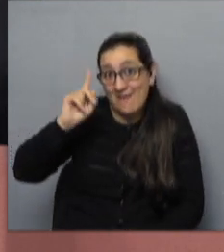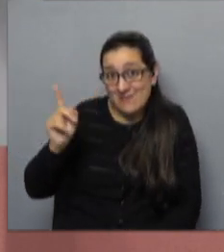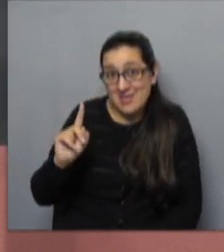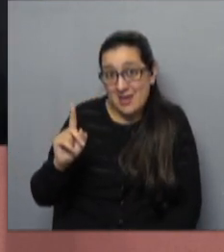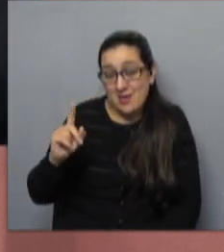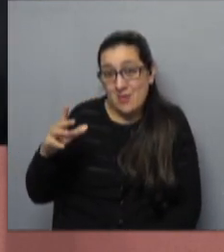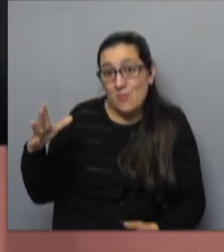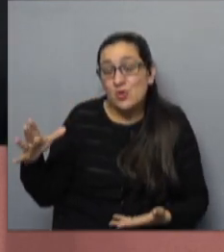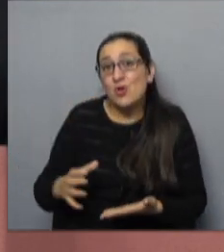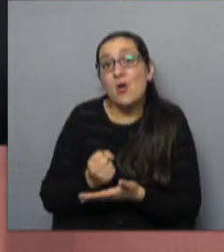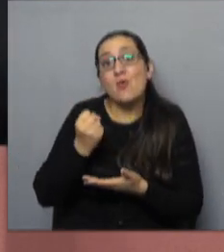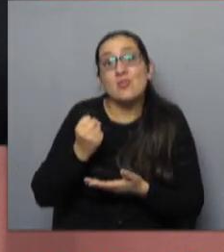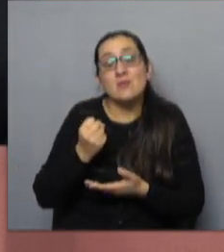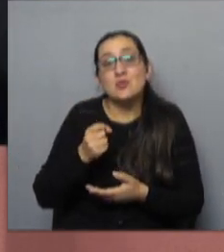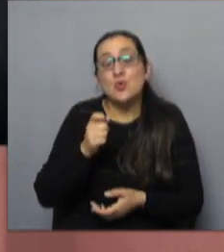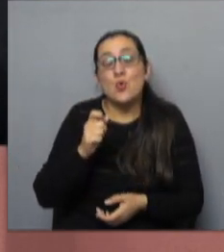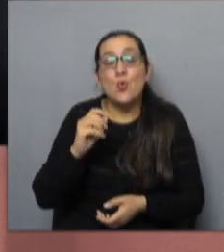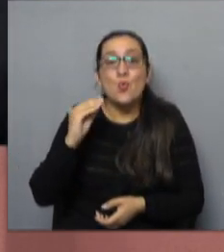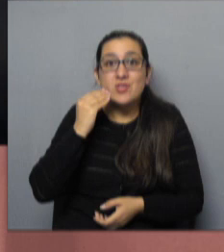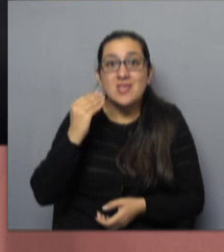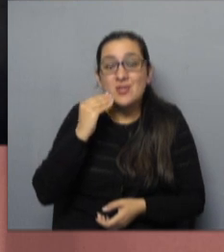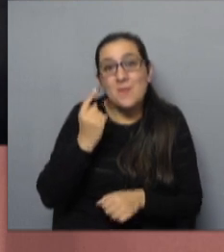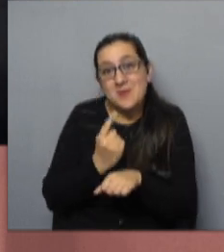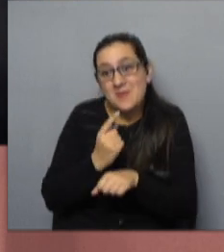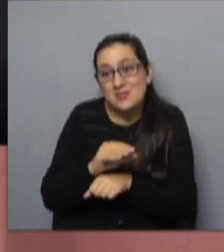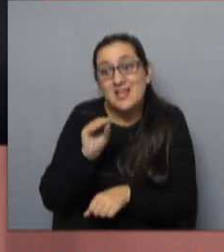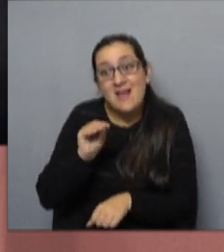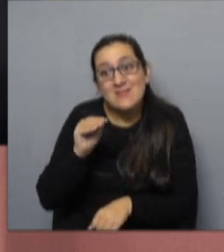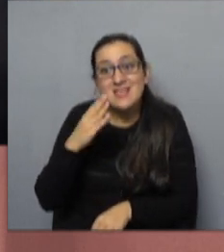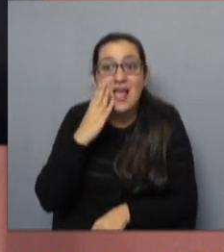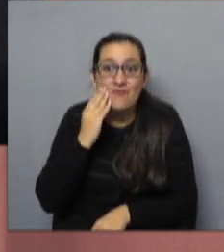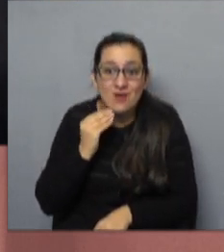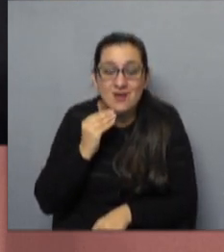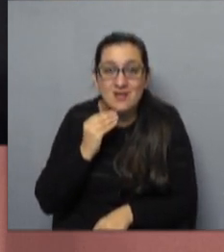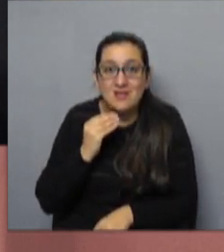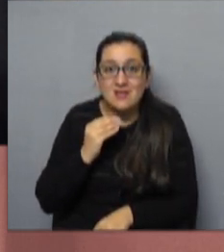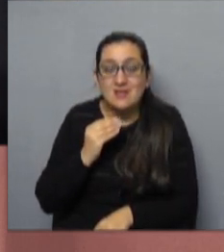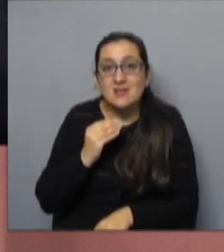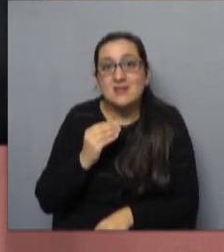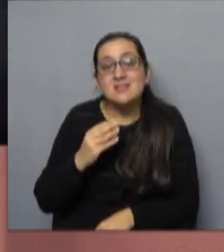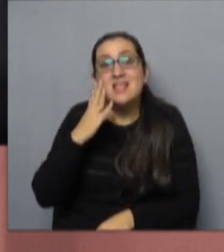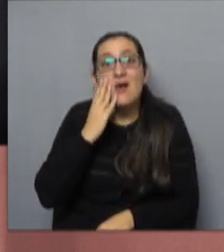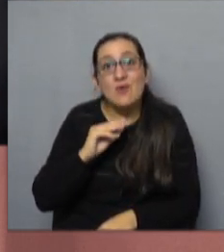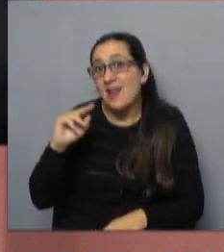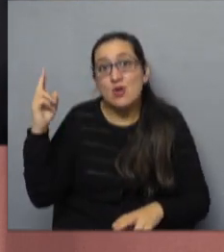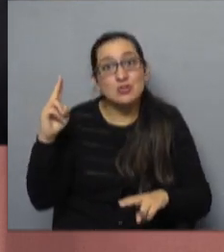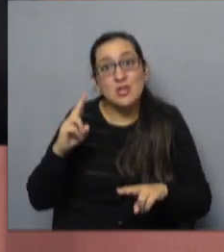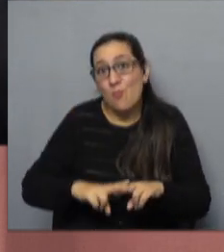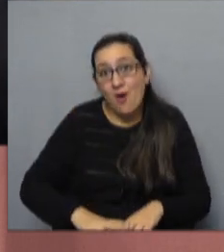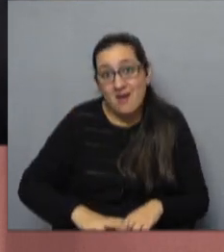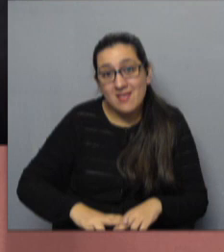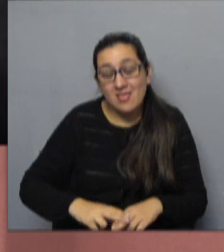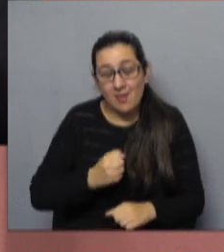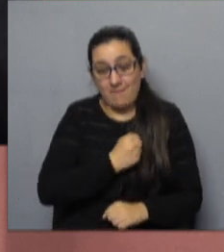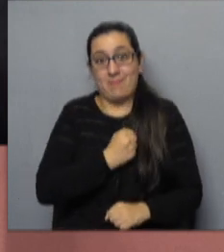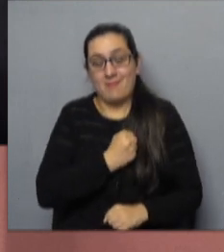cuando encontramos un nieto, primero hay que darle la noticia a la abuela. Si la abuela no se muere de un infarto, la noticia se